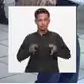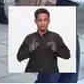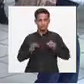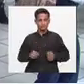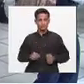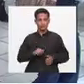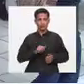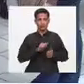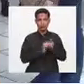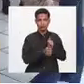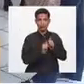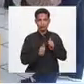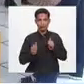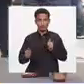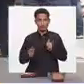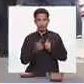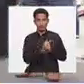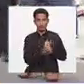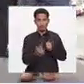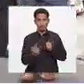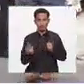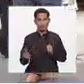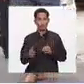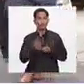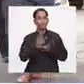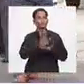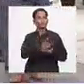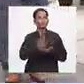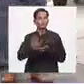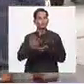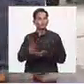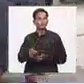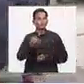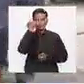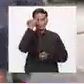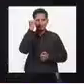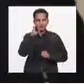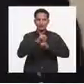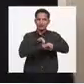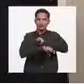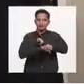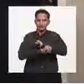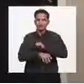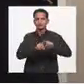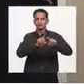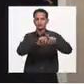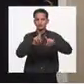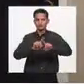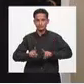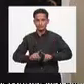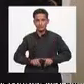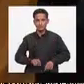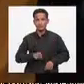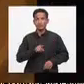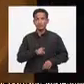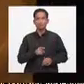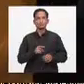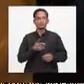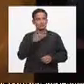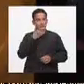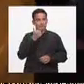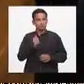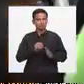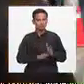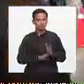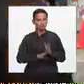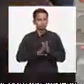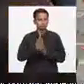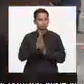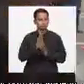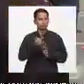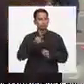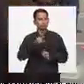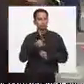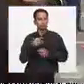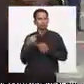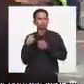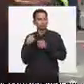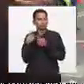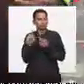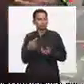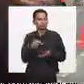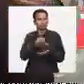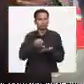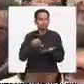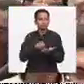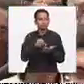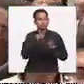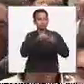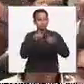febrero cada uno de ellos con propuestas distintas e ideas innovadoras que pretenden mejorar la calidad de vida de los habitantes de